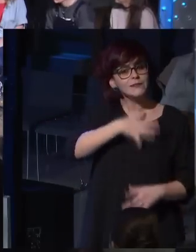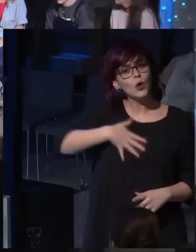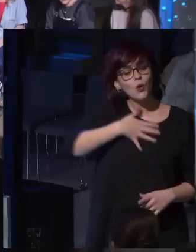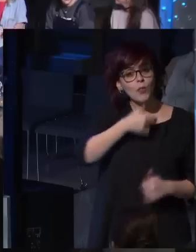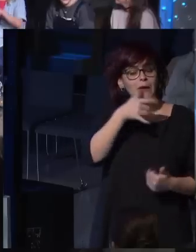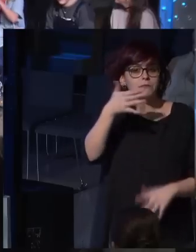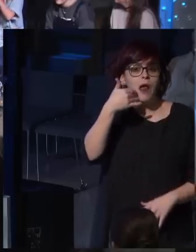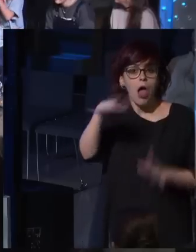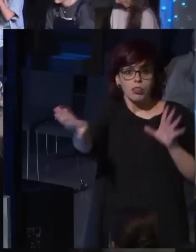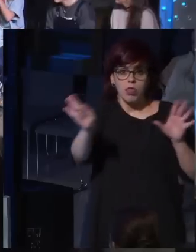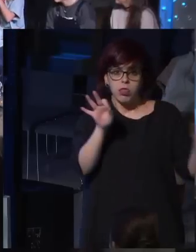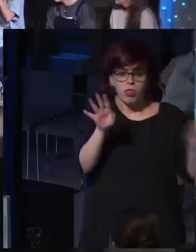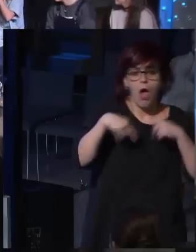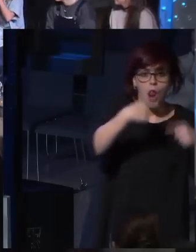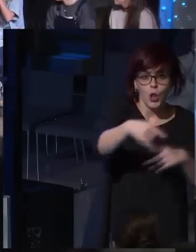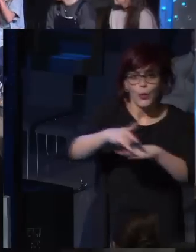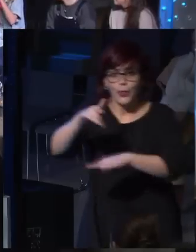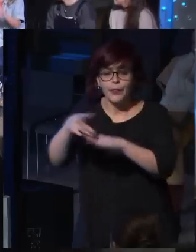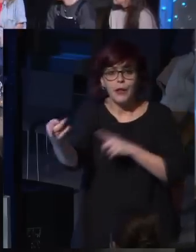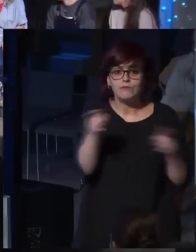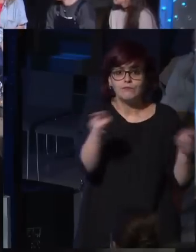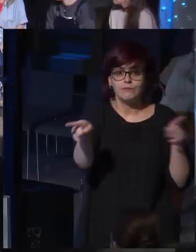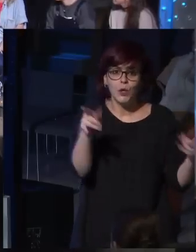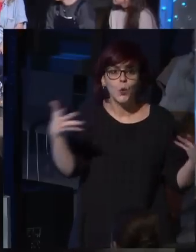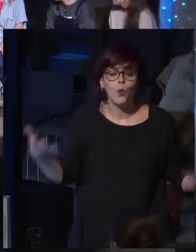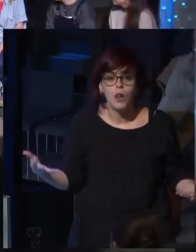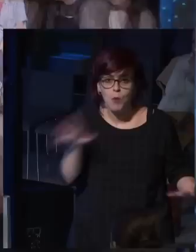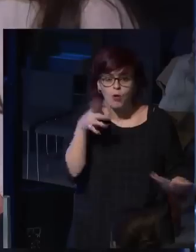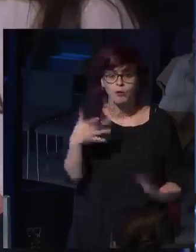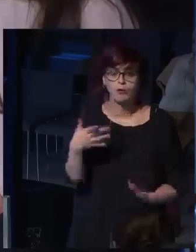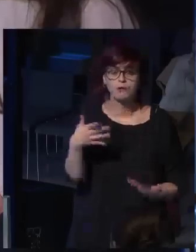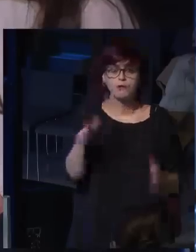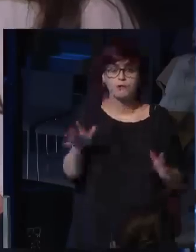momento hubiera que decidir? Porque a lo mejor no es tan necesario en este momento.